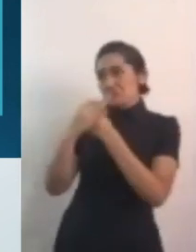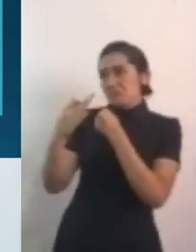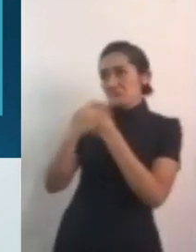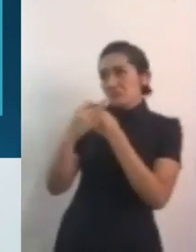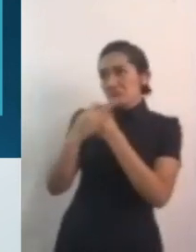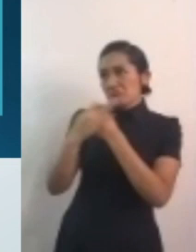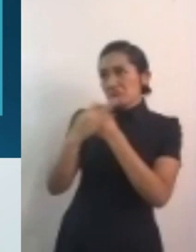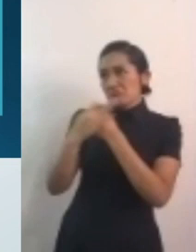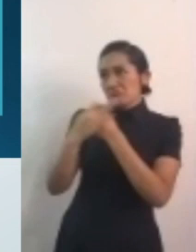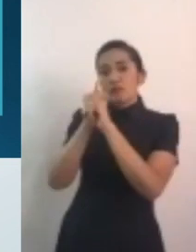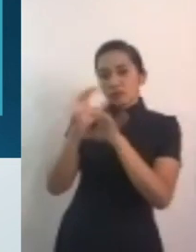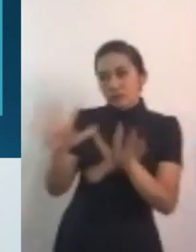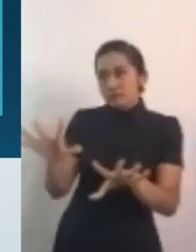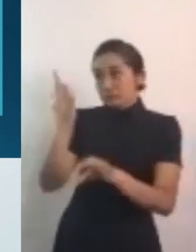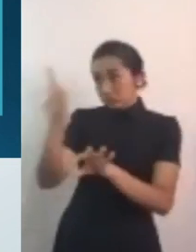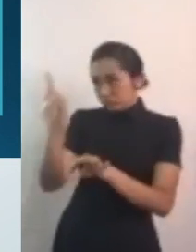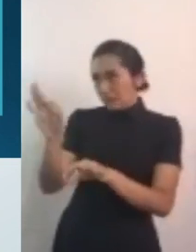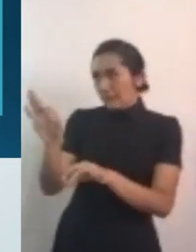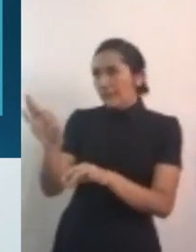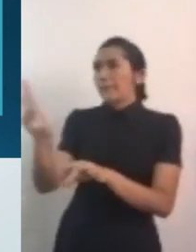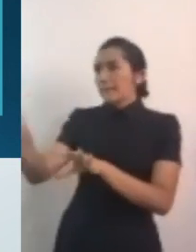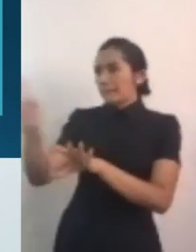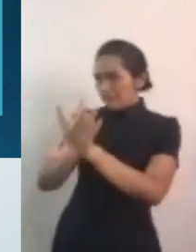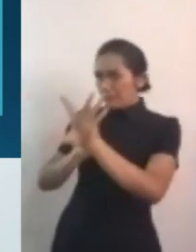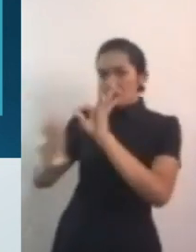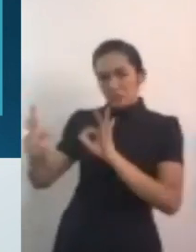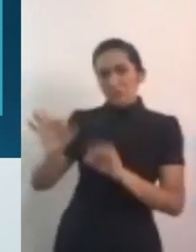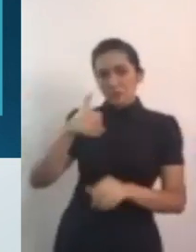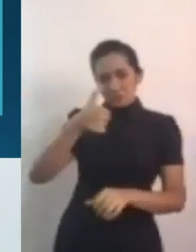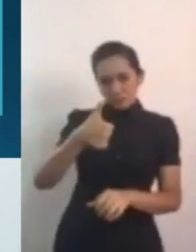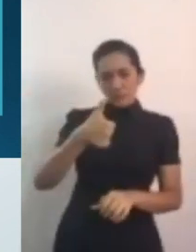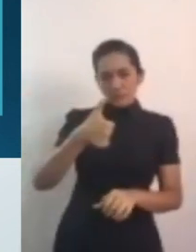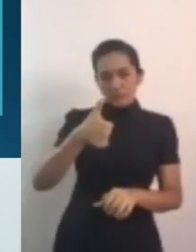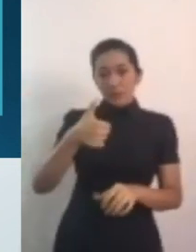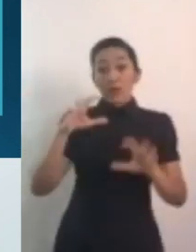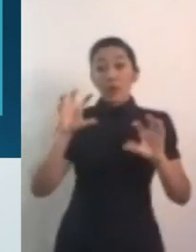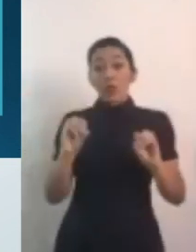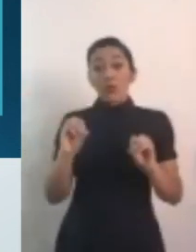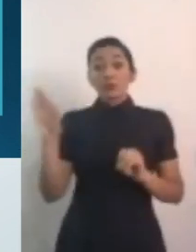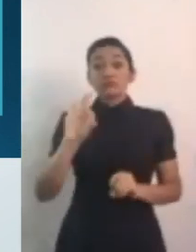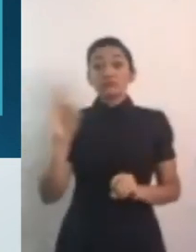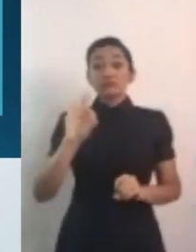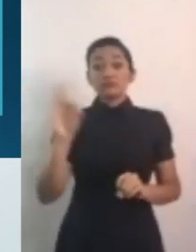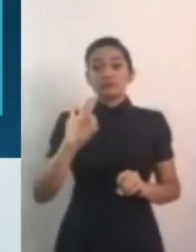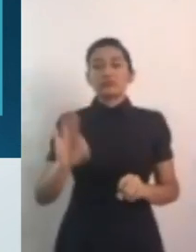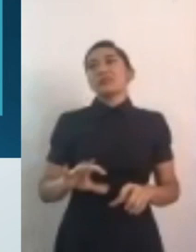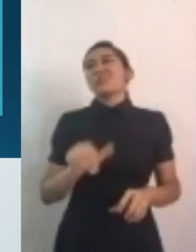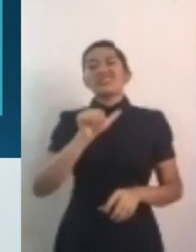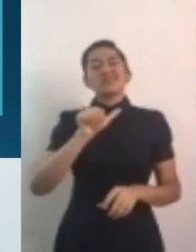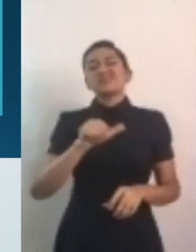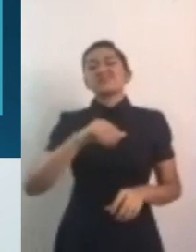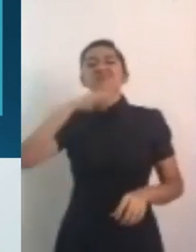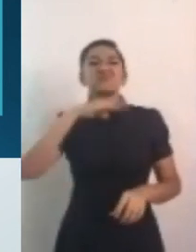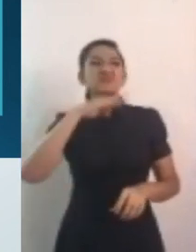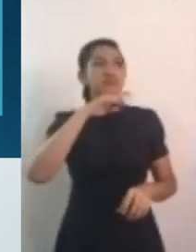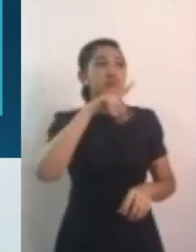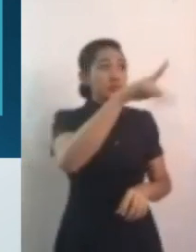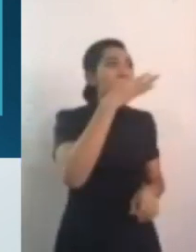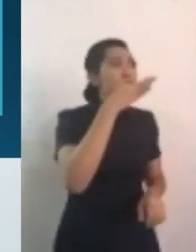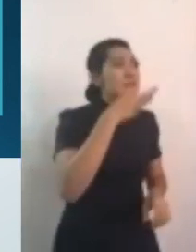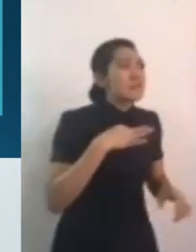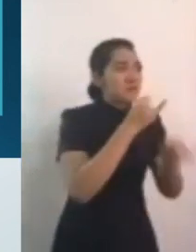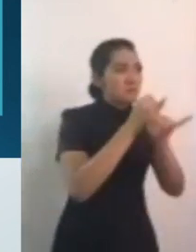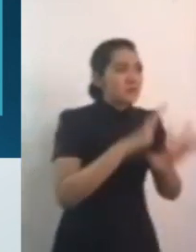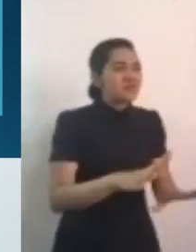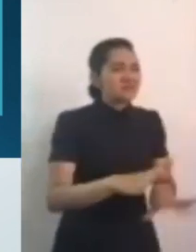de información, o puede hacerse impulsivamente y se escucha a cualquier persona, aunque sea una persona que, como